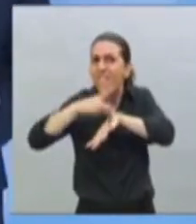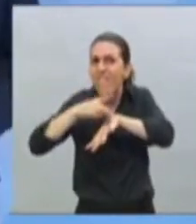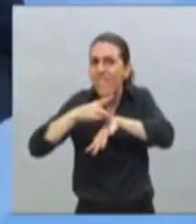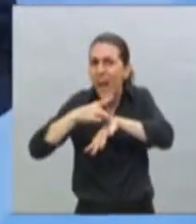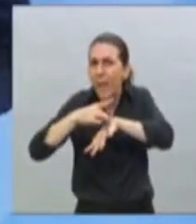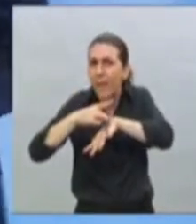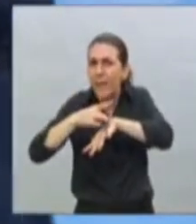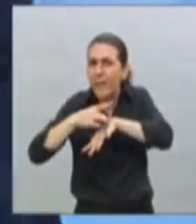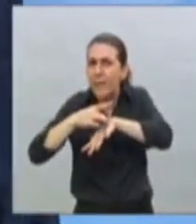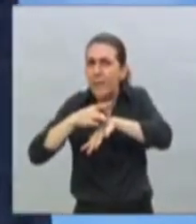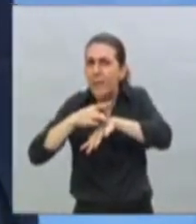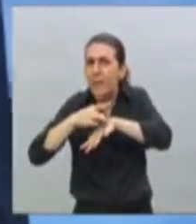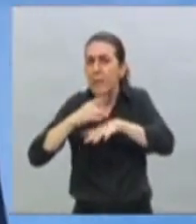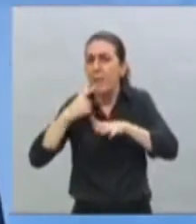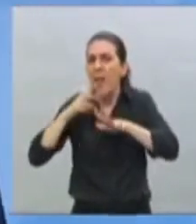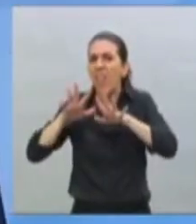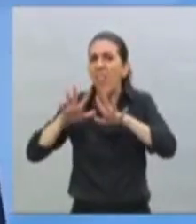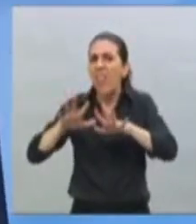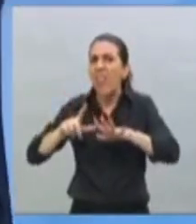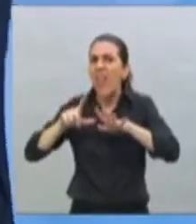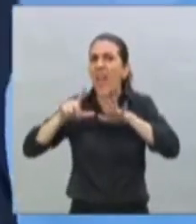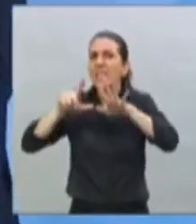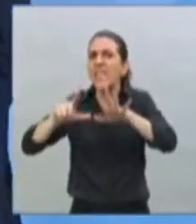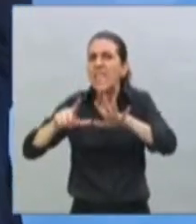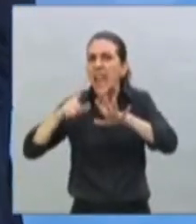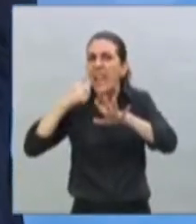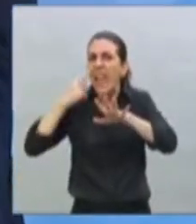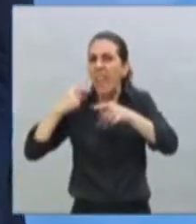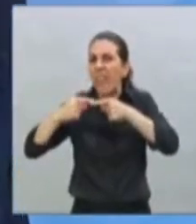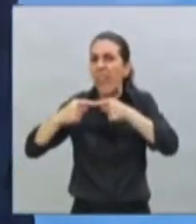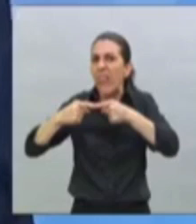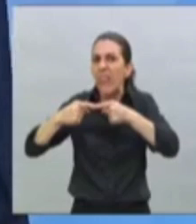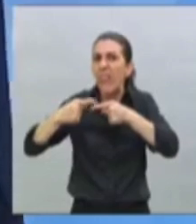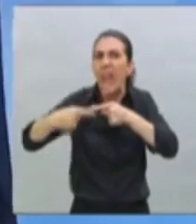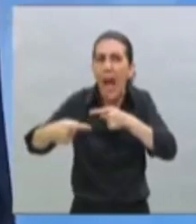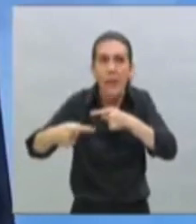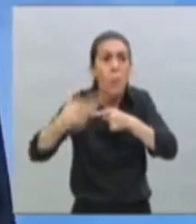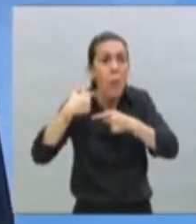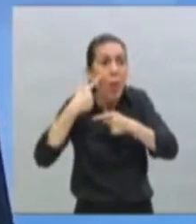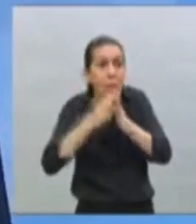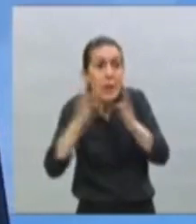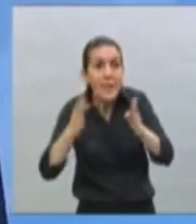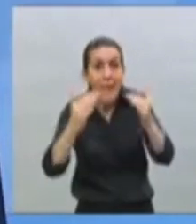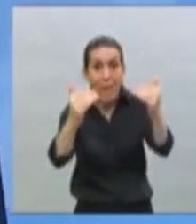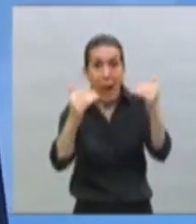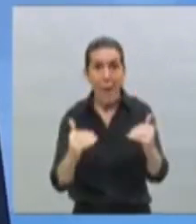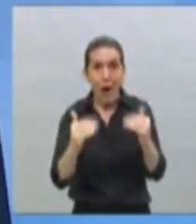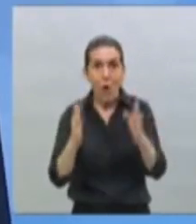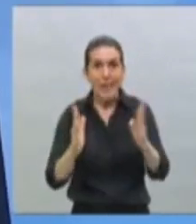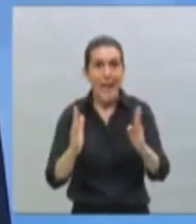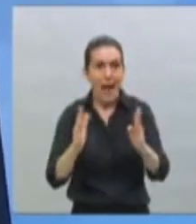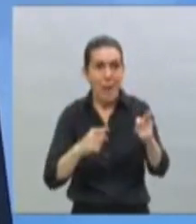los 17 días, con los cuales podemos entrar en esta etapa. ¿De acuerdo? Y finalmente,